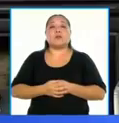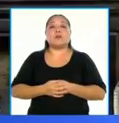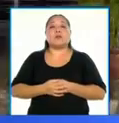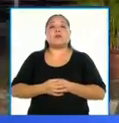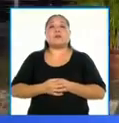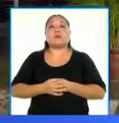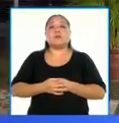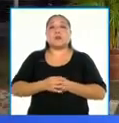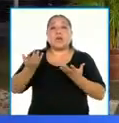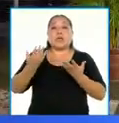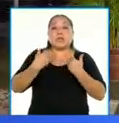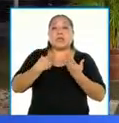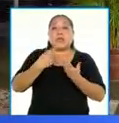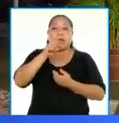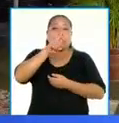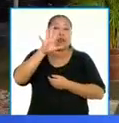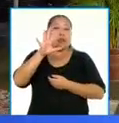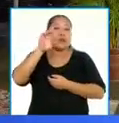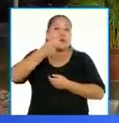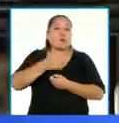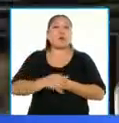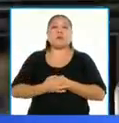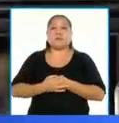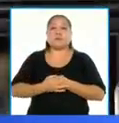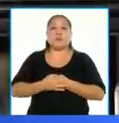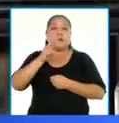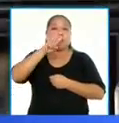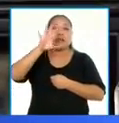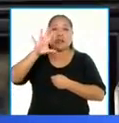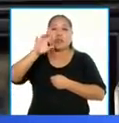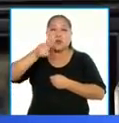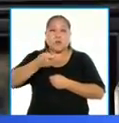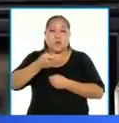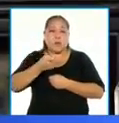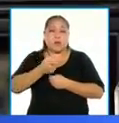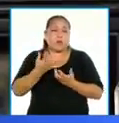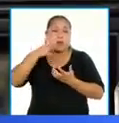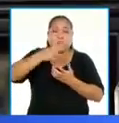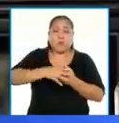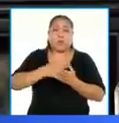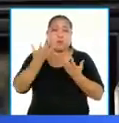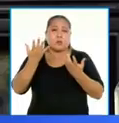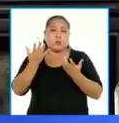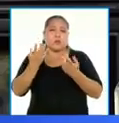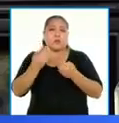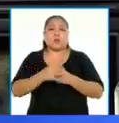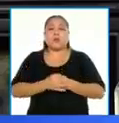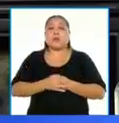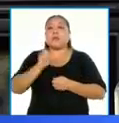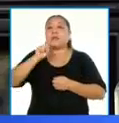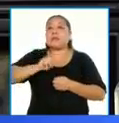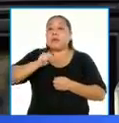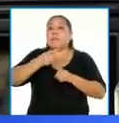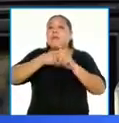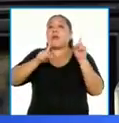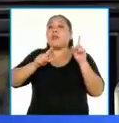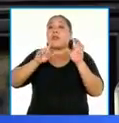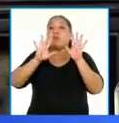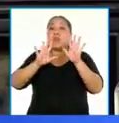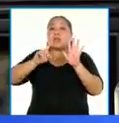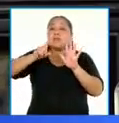25.000 vacunadores, ministro, 25.000 vacunadores en promedio. Pero además hay 10.000 más de